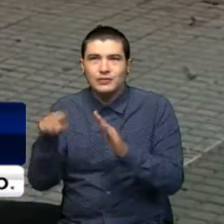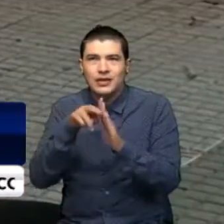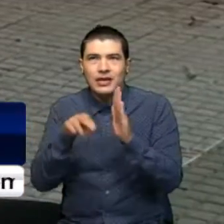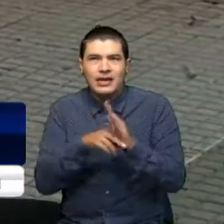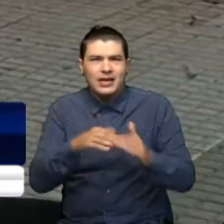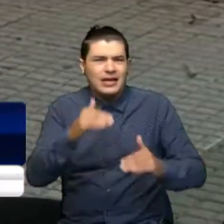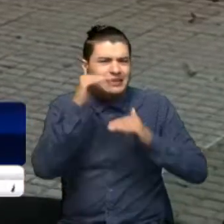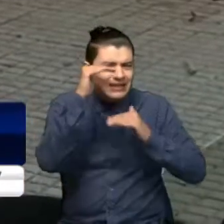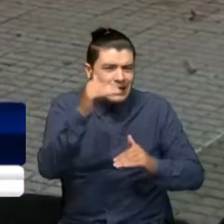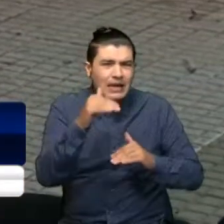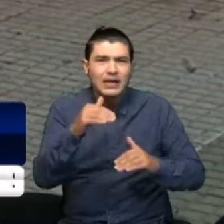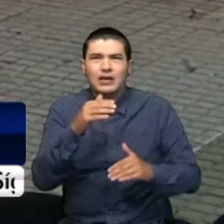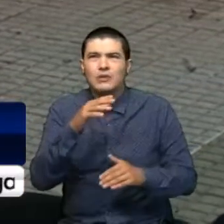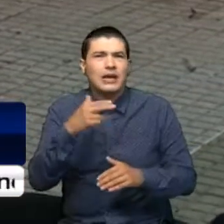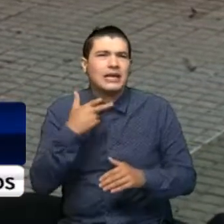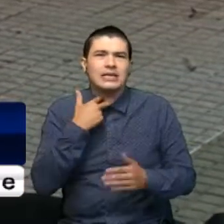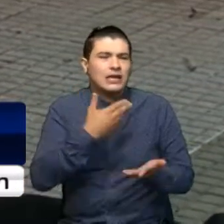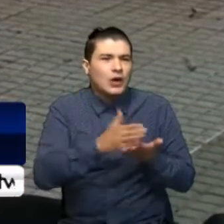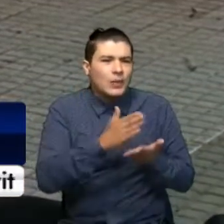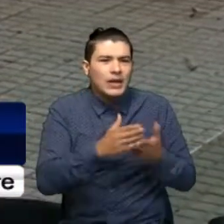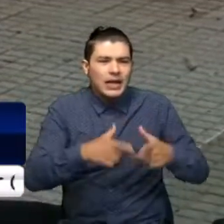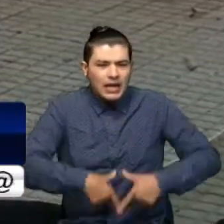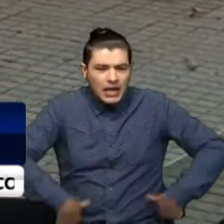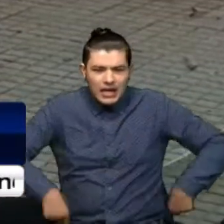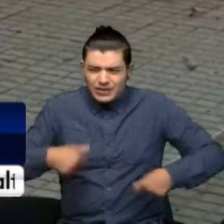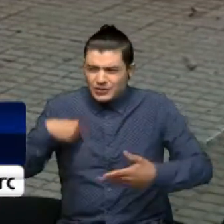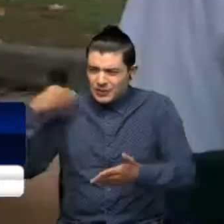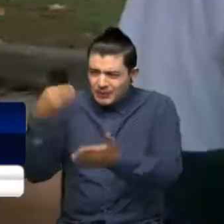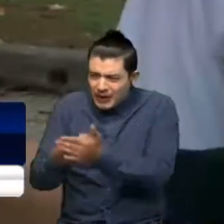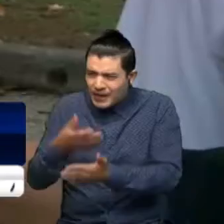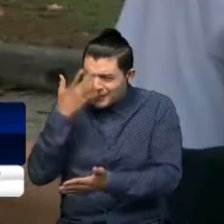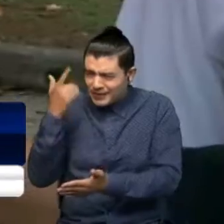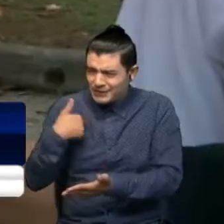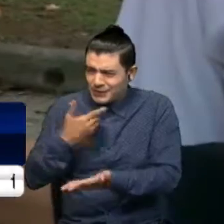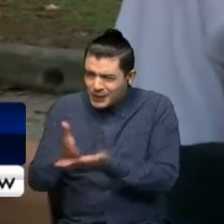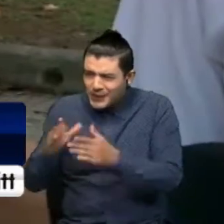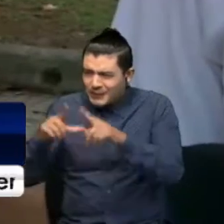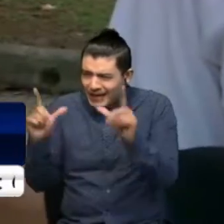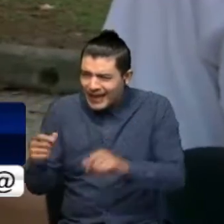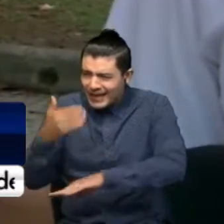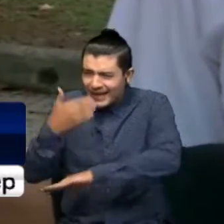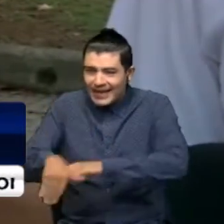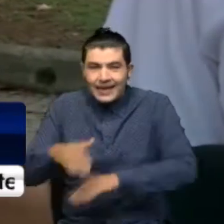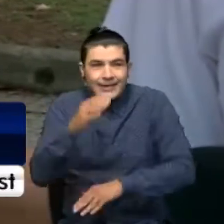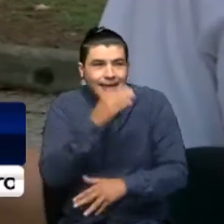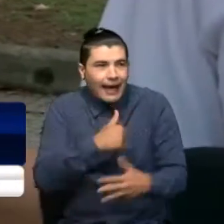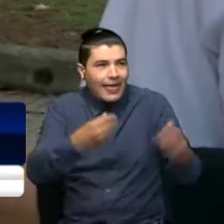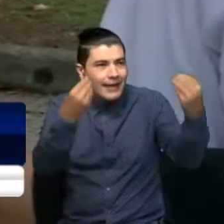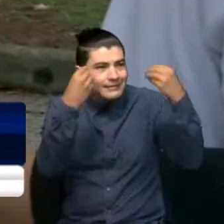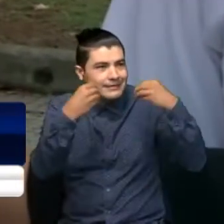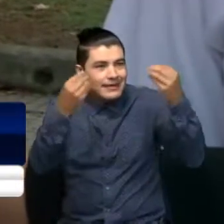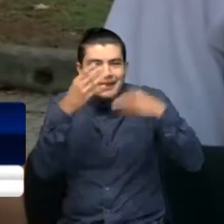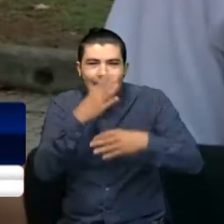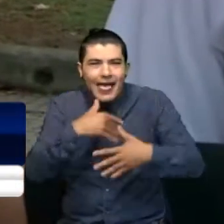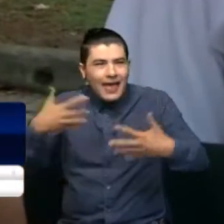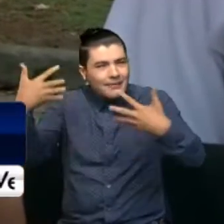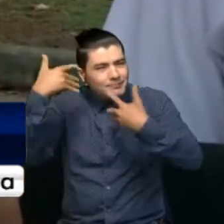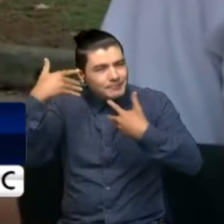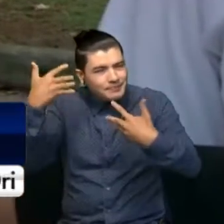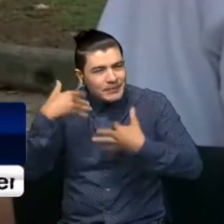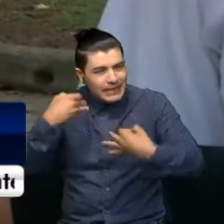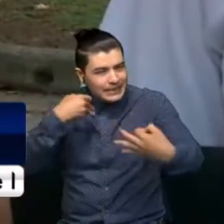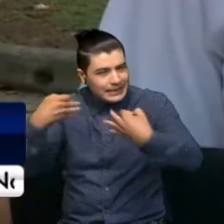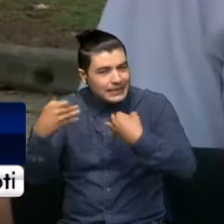mínimo la causa ni para comprar calzoncillos y uno pagando multas por comisión en panamá calle o nos han ilustrado no nos han enseñado falta como